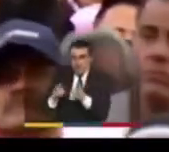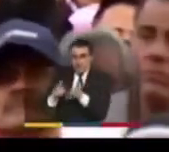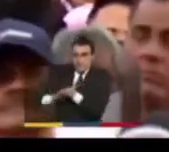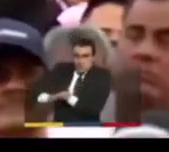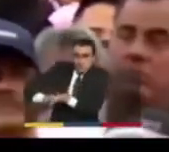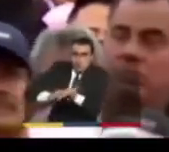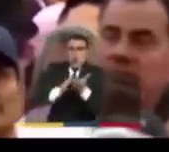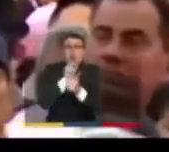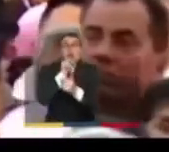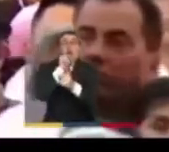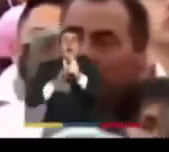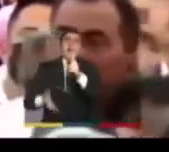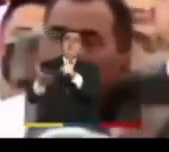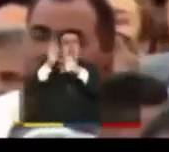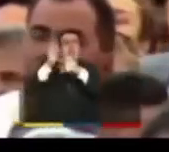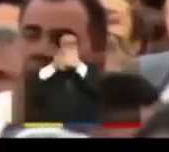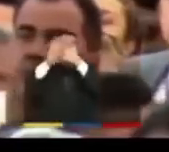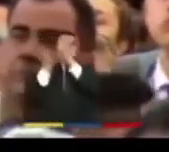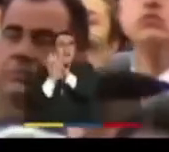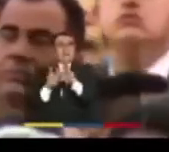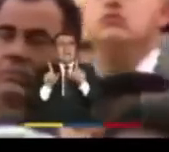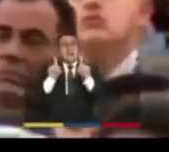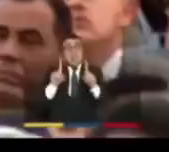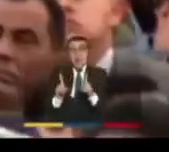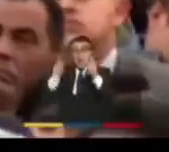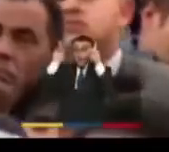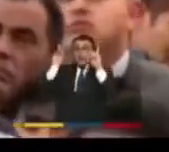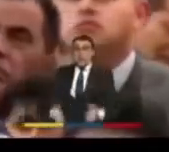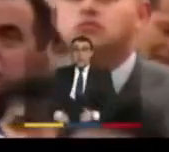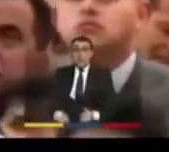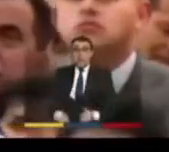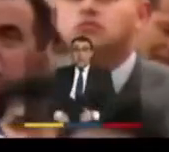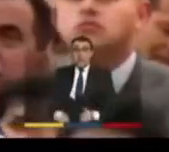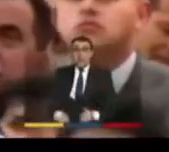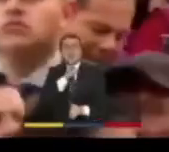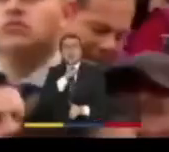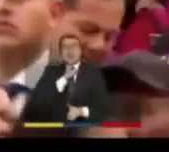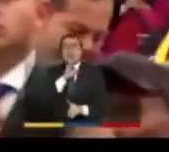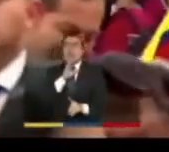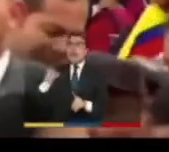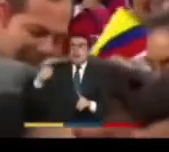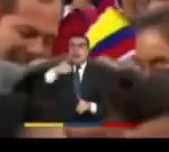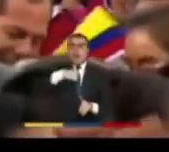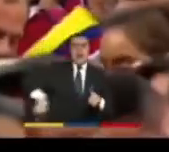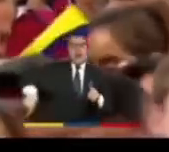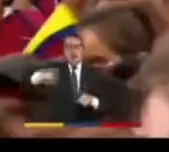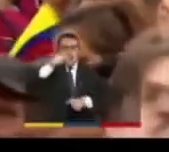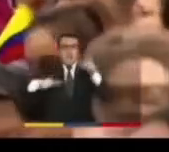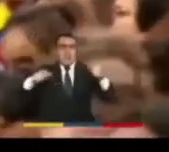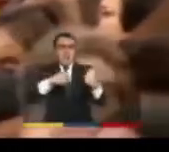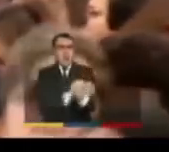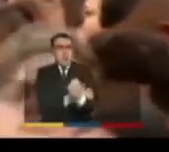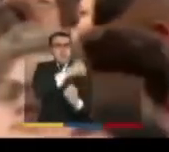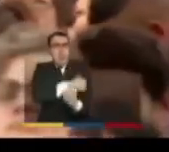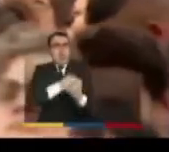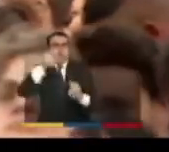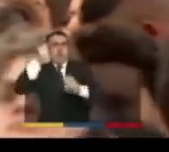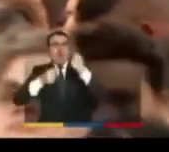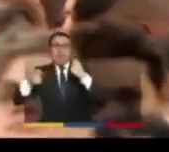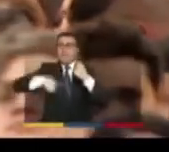importante para tomar esas decisiones precisamente pasa por la gente del poder económico en